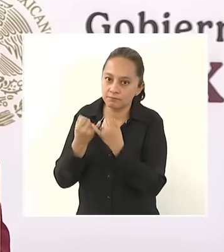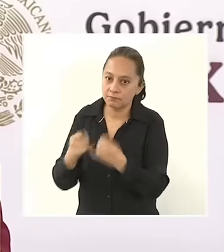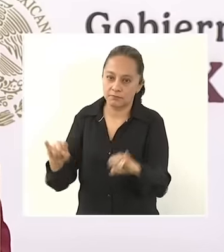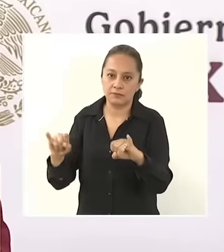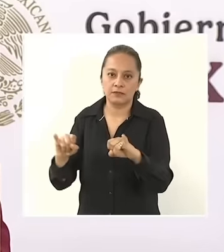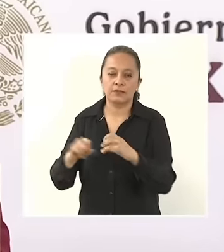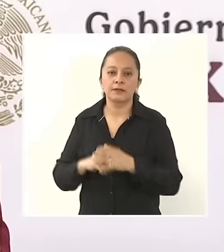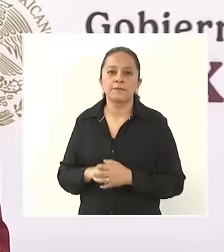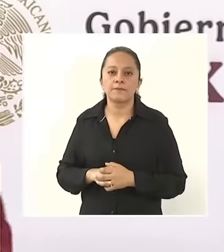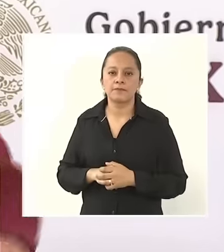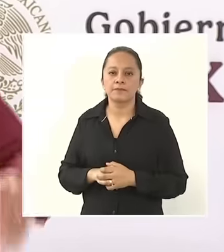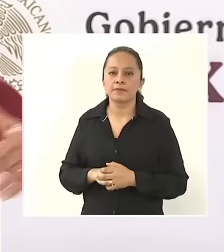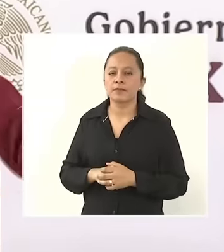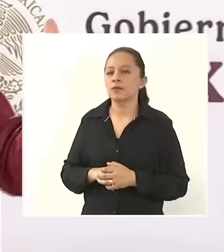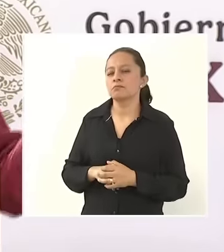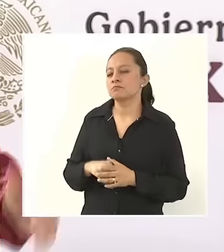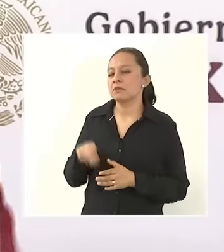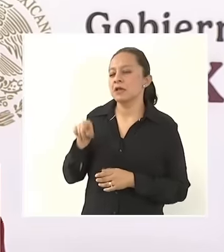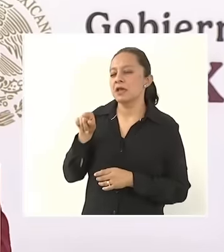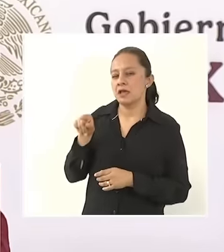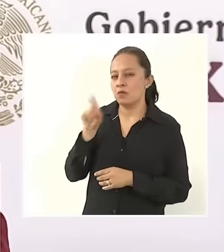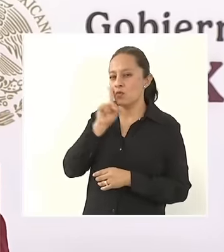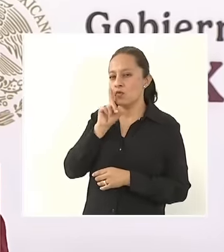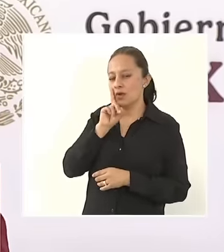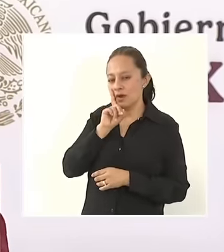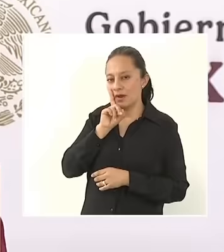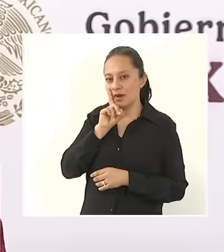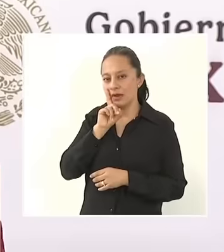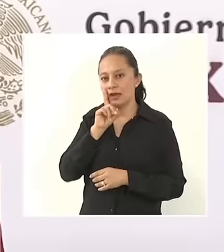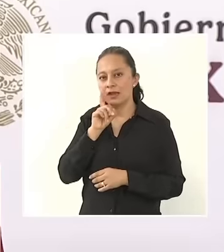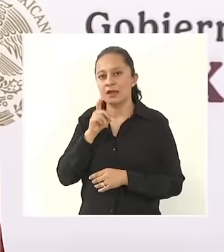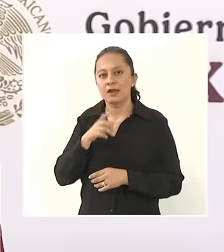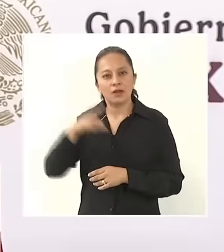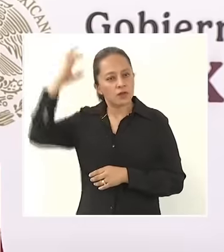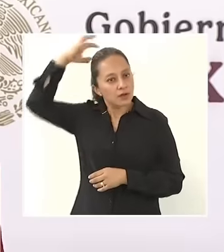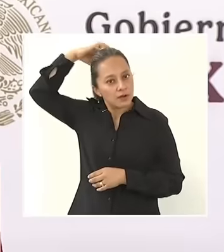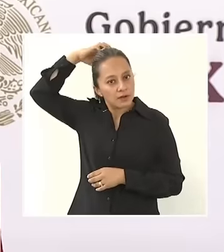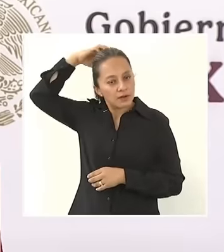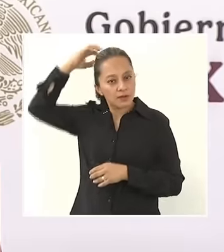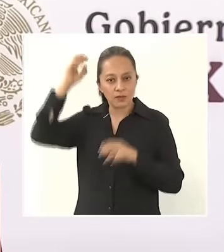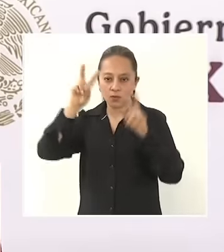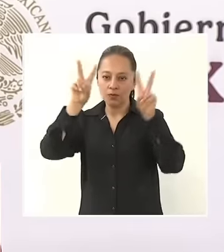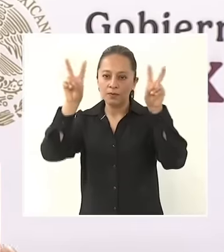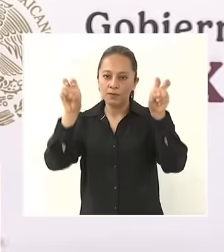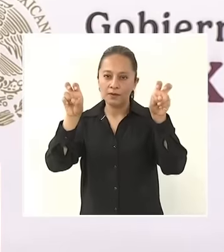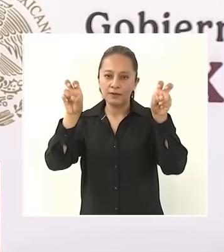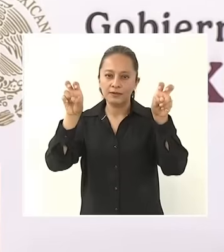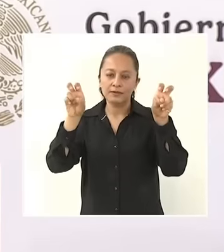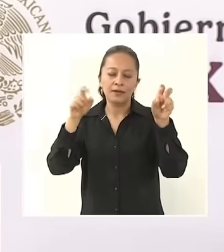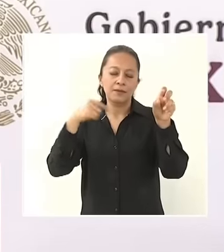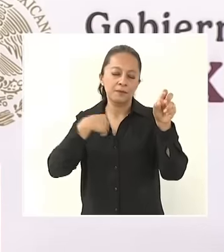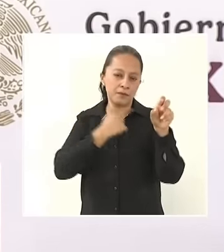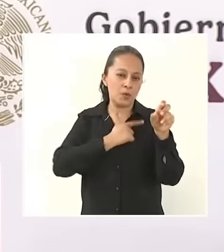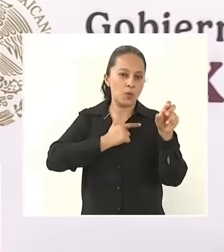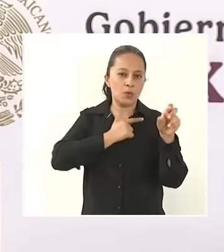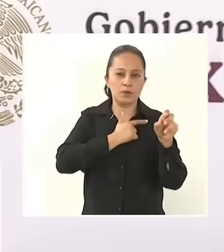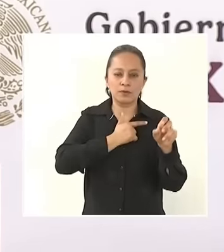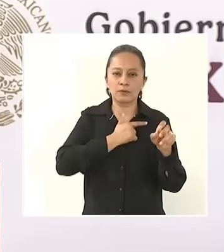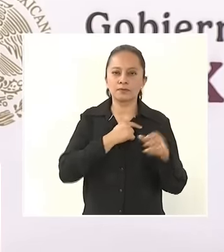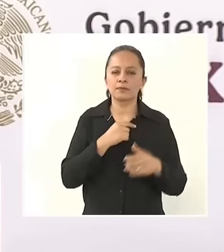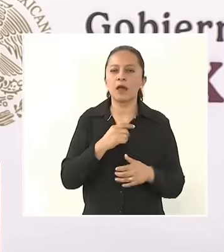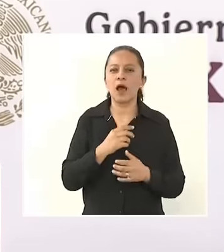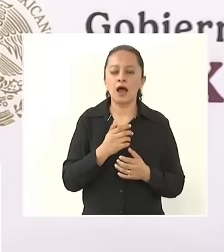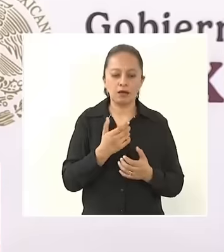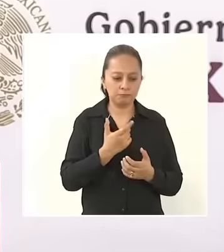tiene una frase o una serie de frases que a mí me gustan mucho, que dicen: no hay que